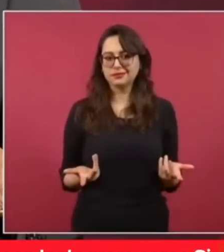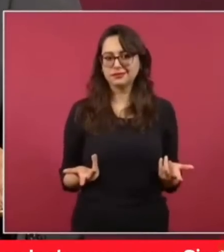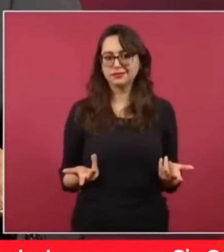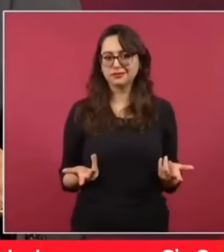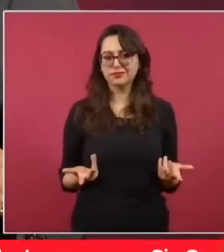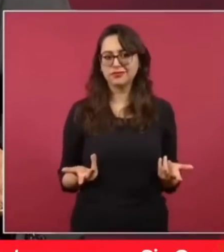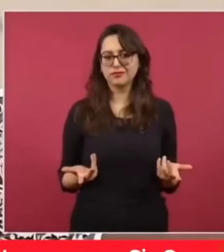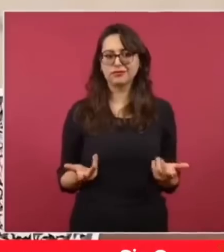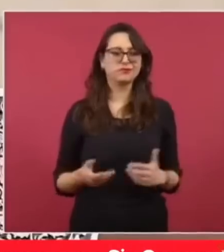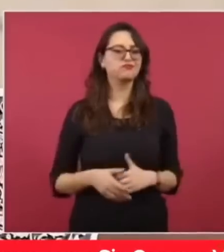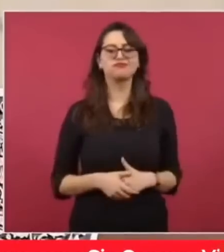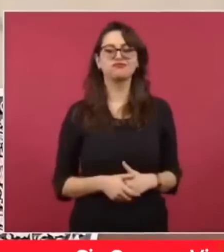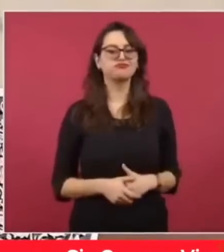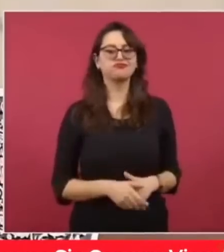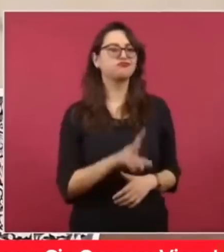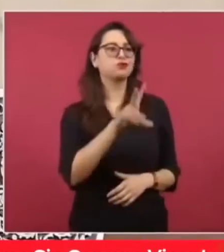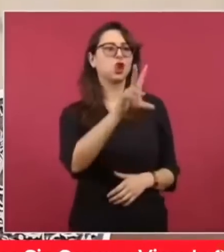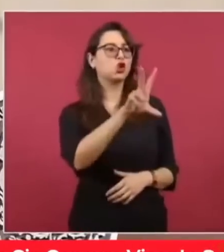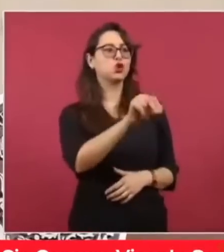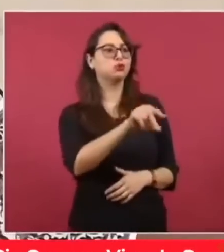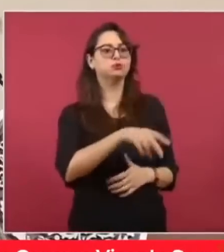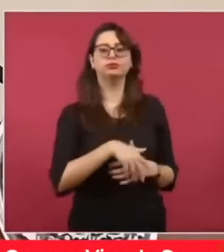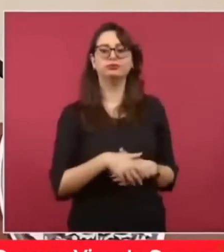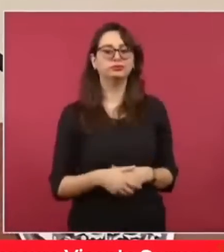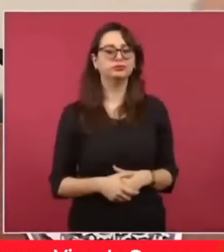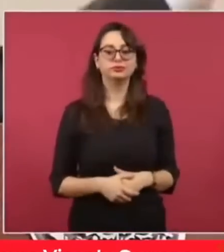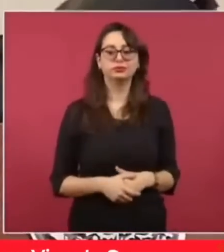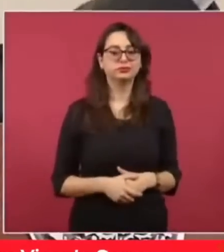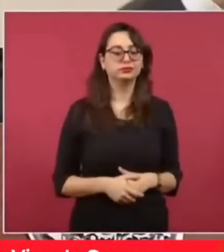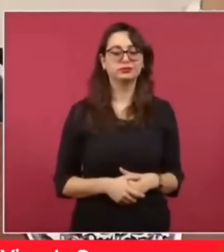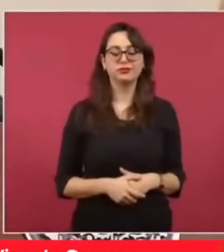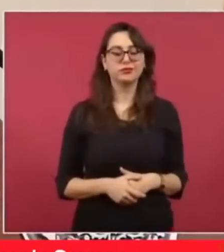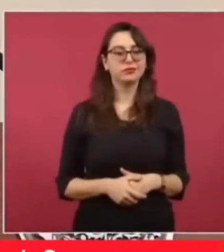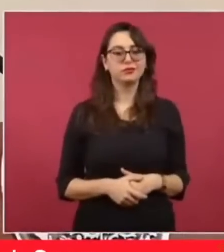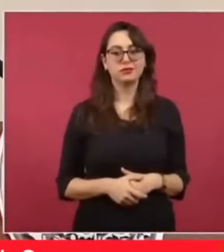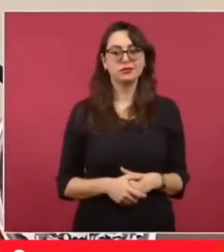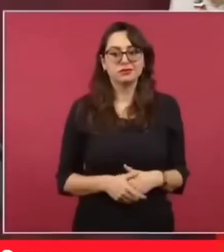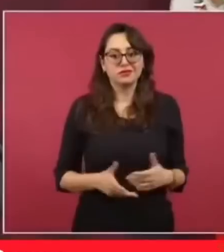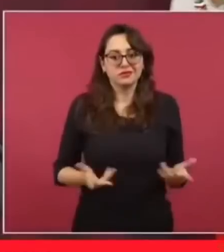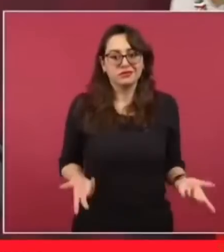Y la instrucción fue, no, imagínense.